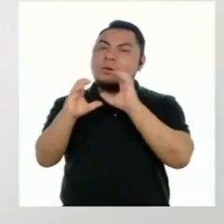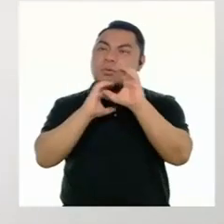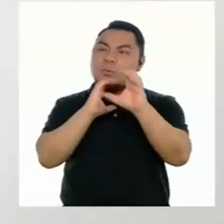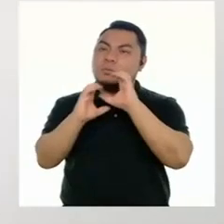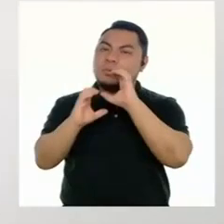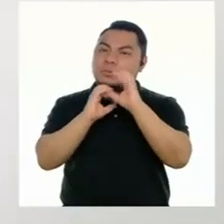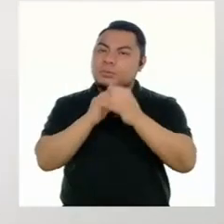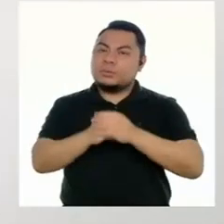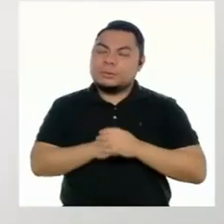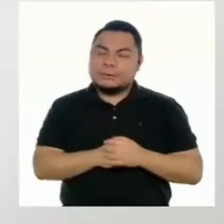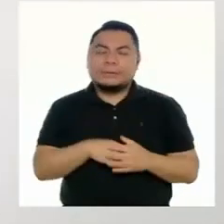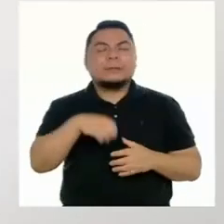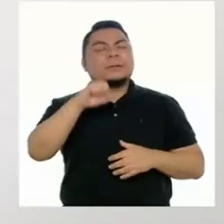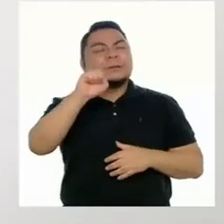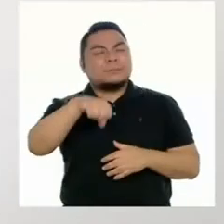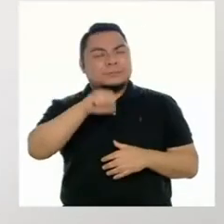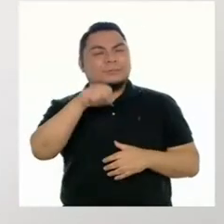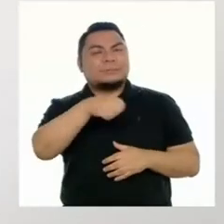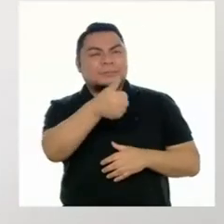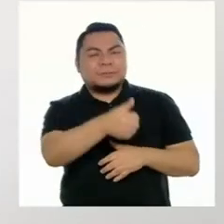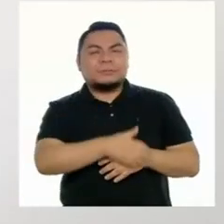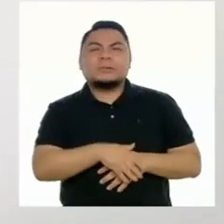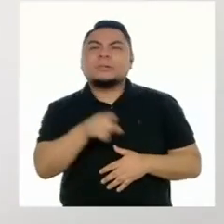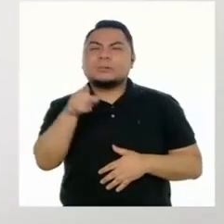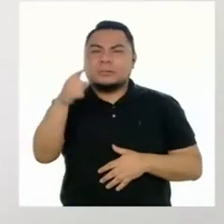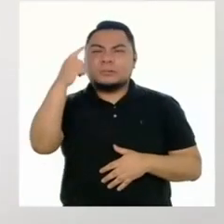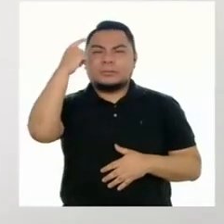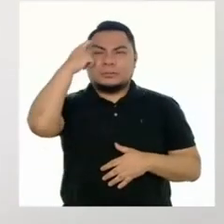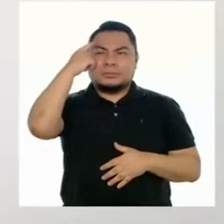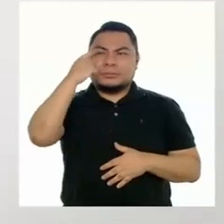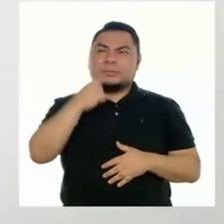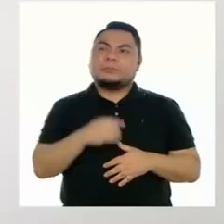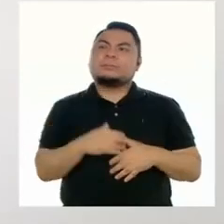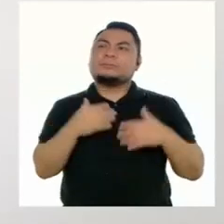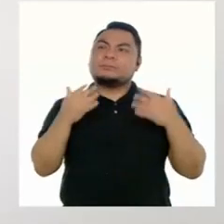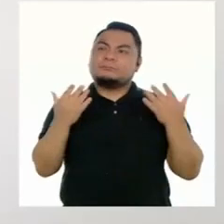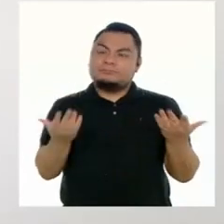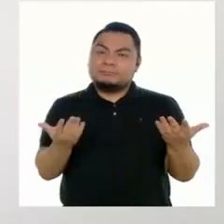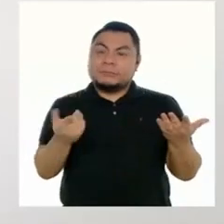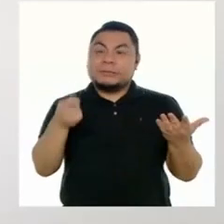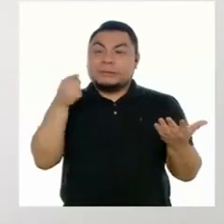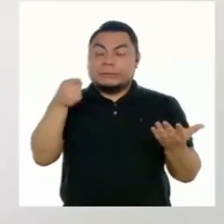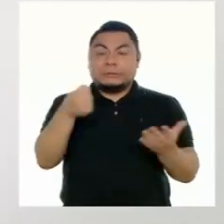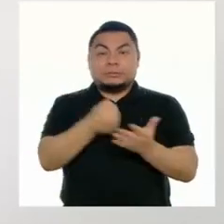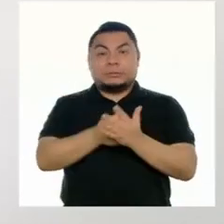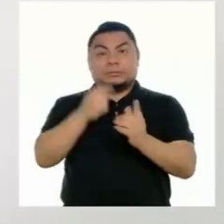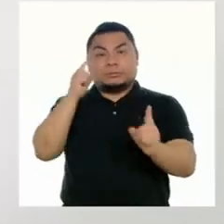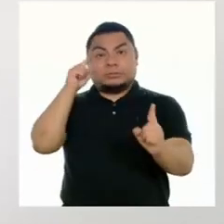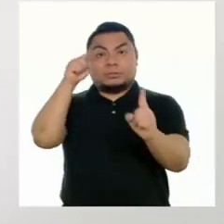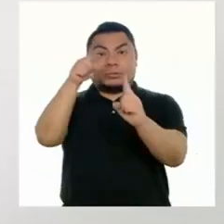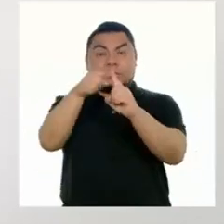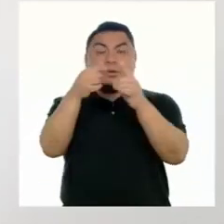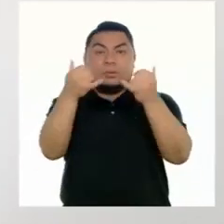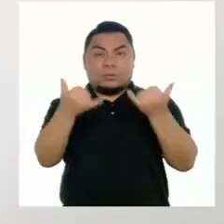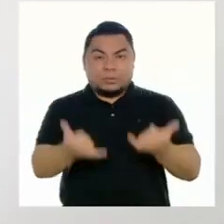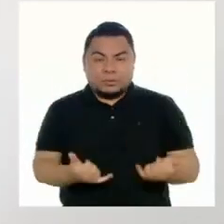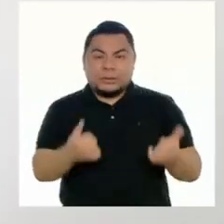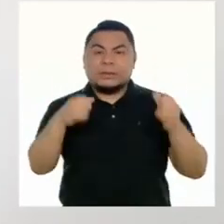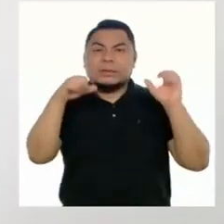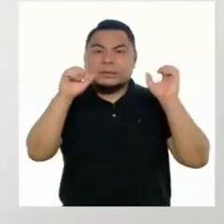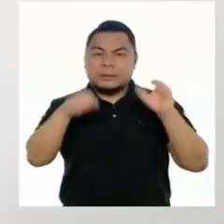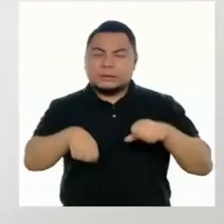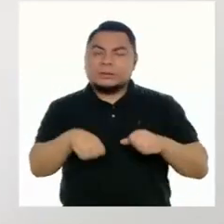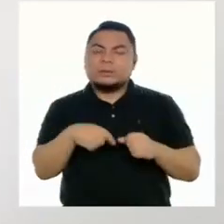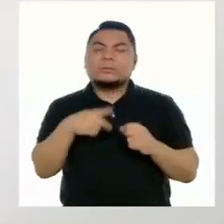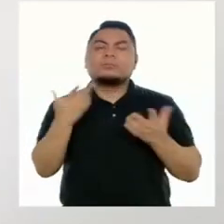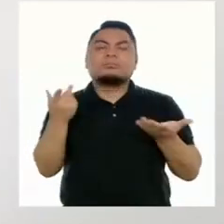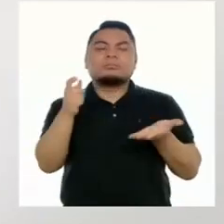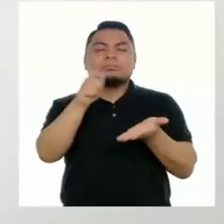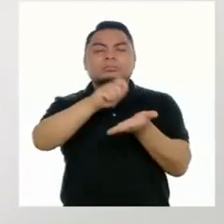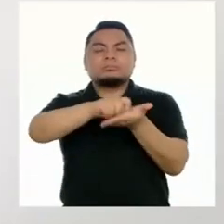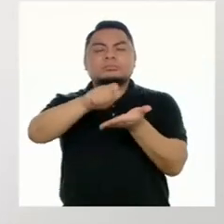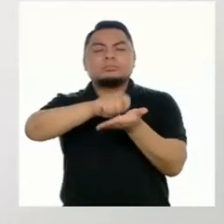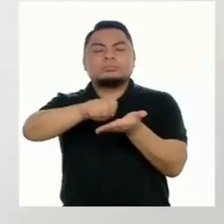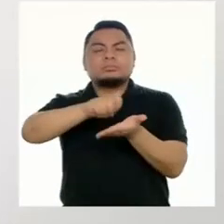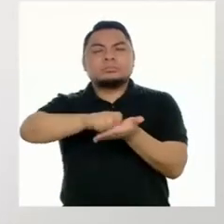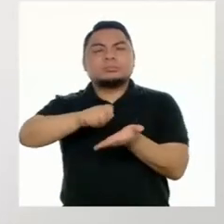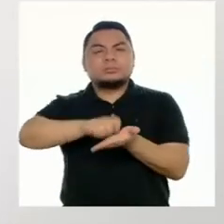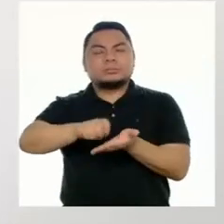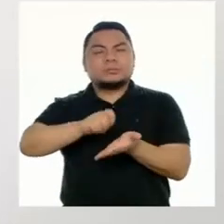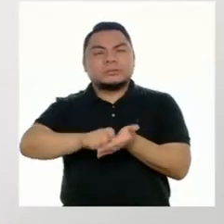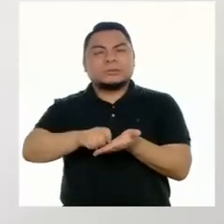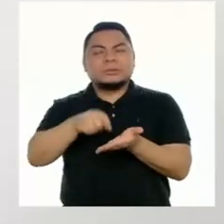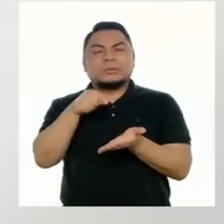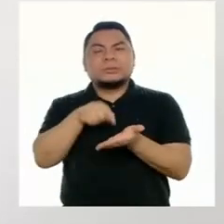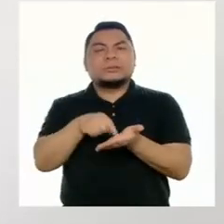comunicativo. Muy bien. ¿Qué te parece entonces que el reto de hoy sea redactar un